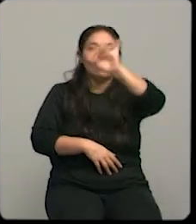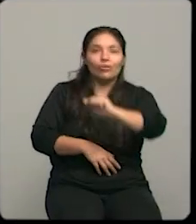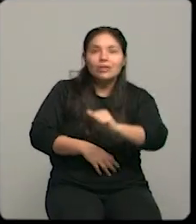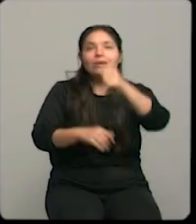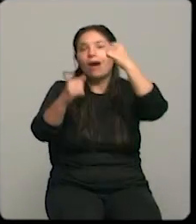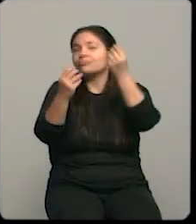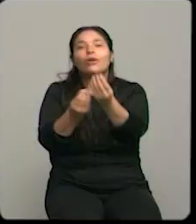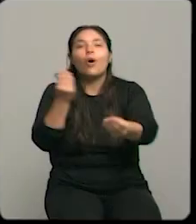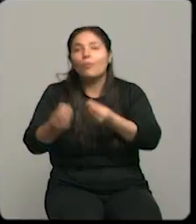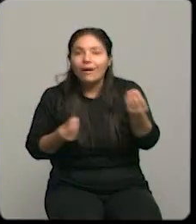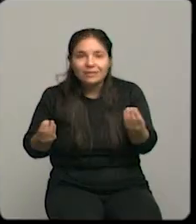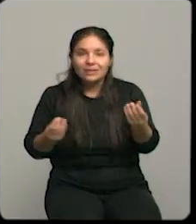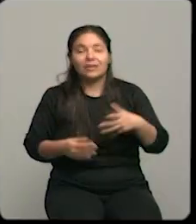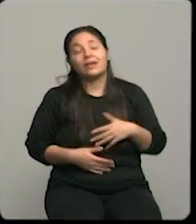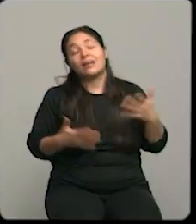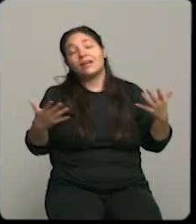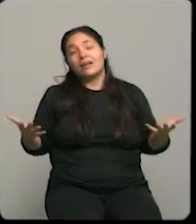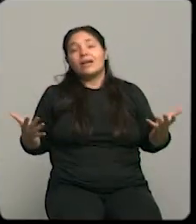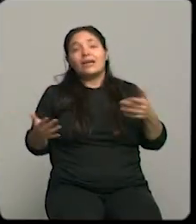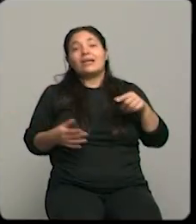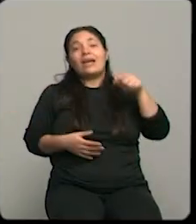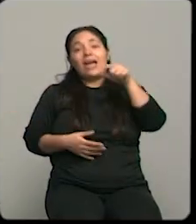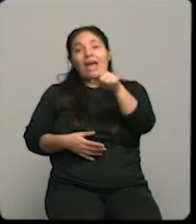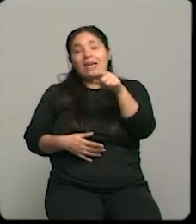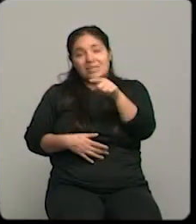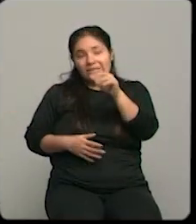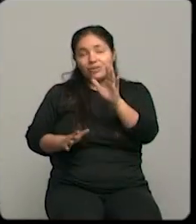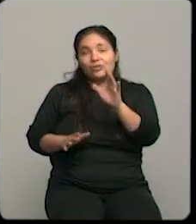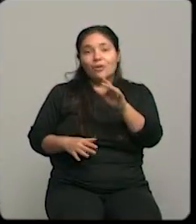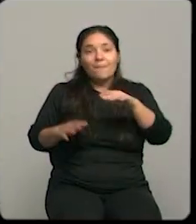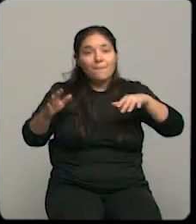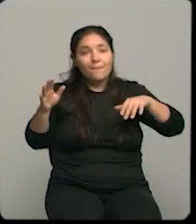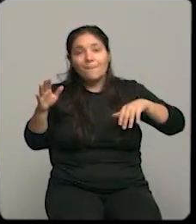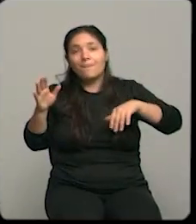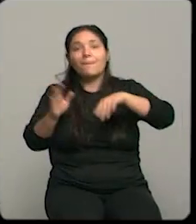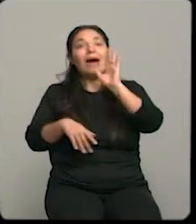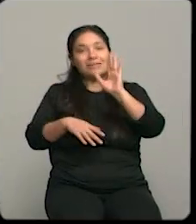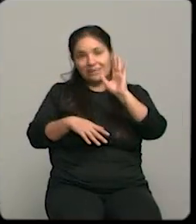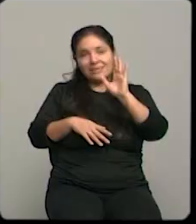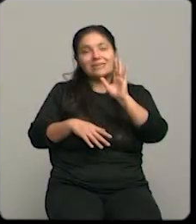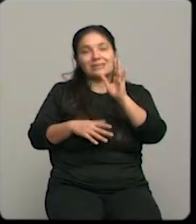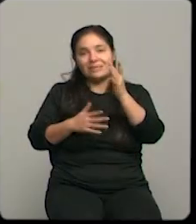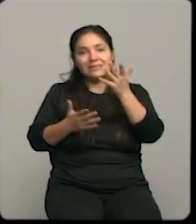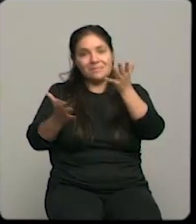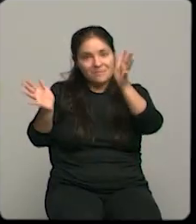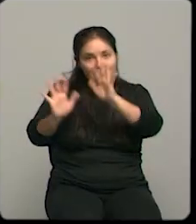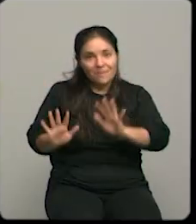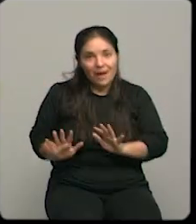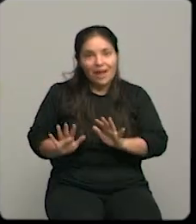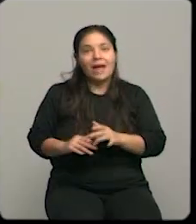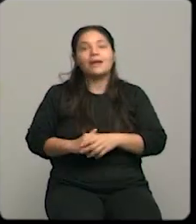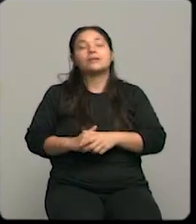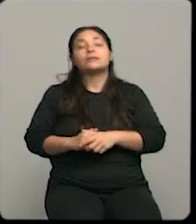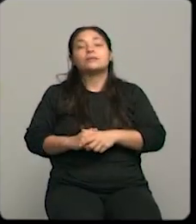Bueno, por supuesto que es la parte que a veces más hay que elaborar en esto de seguir encontrando el